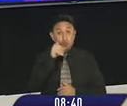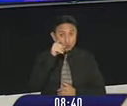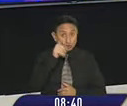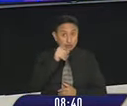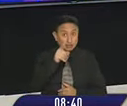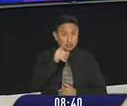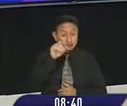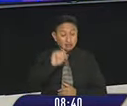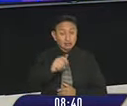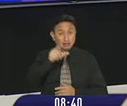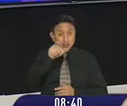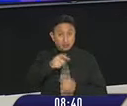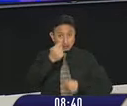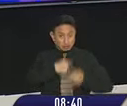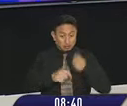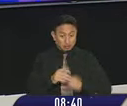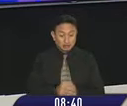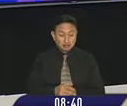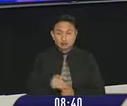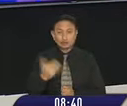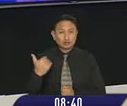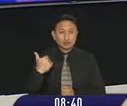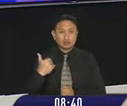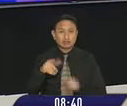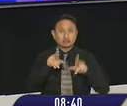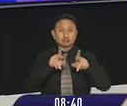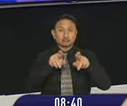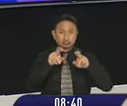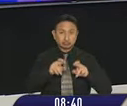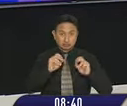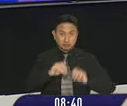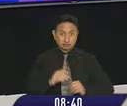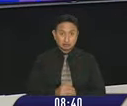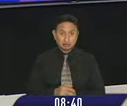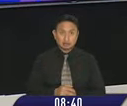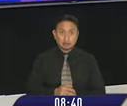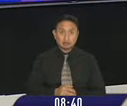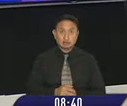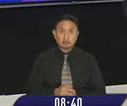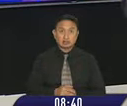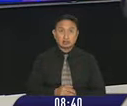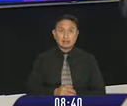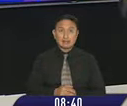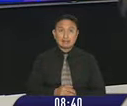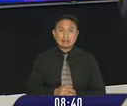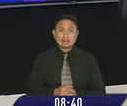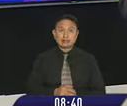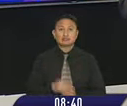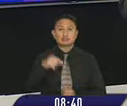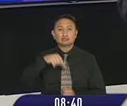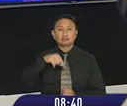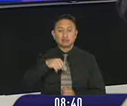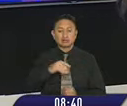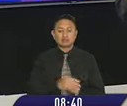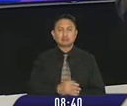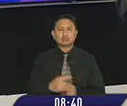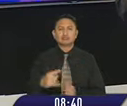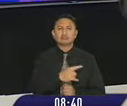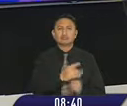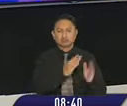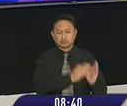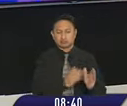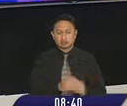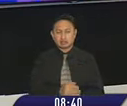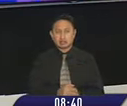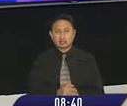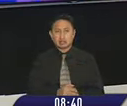pues vendedores que no tienen la licencia que provee el municipio, tengan el ordenamiento adecuado y no decir,